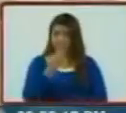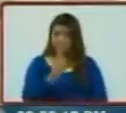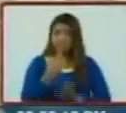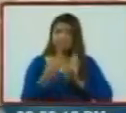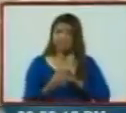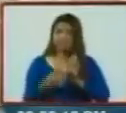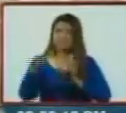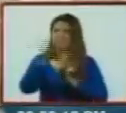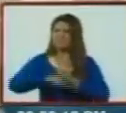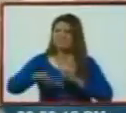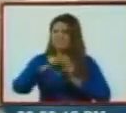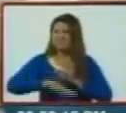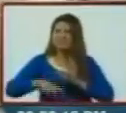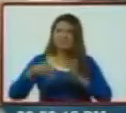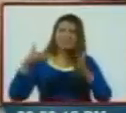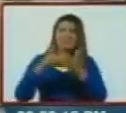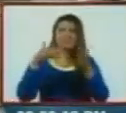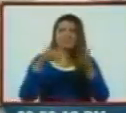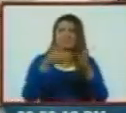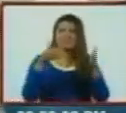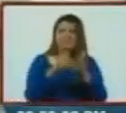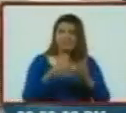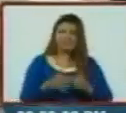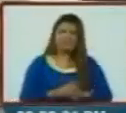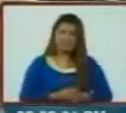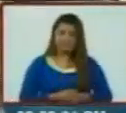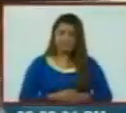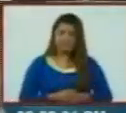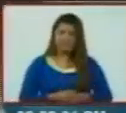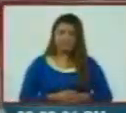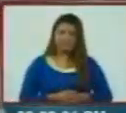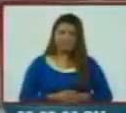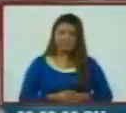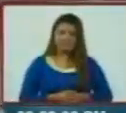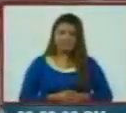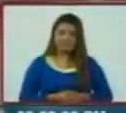dónde vienen las agresiones. Adriana Larroca, La Noticia.